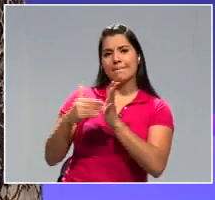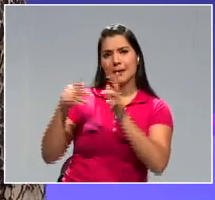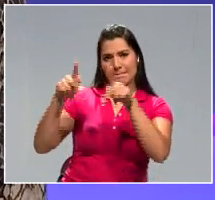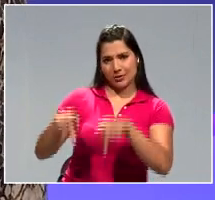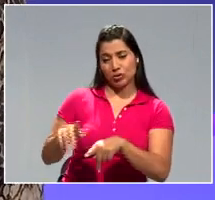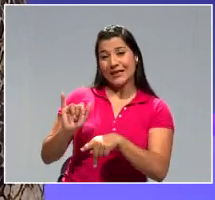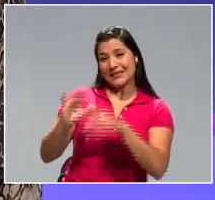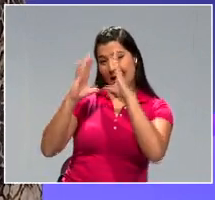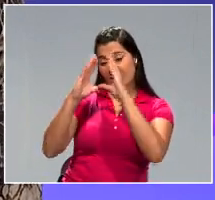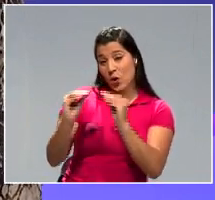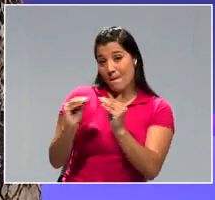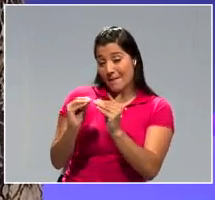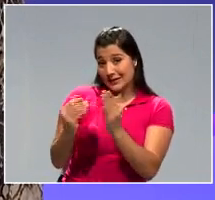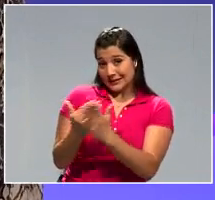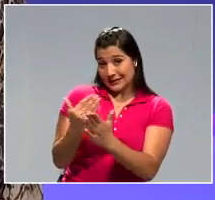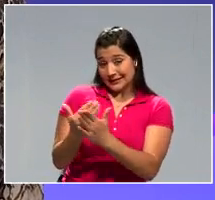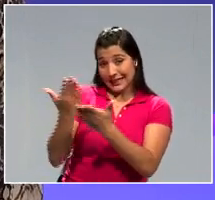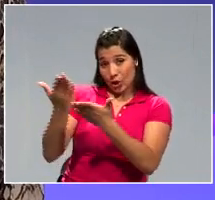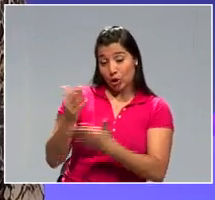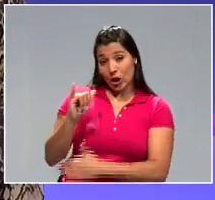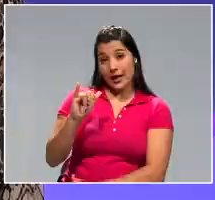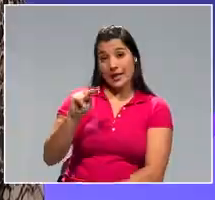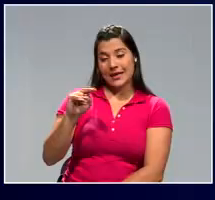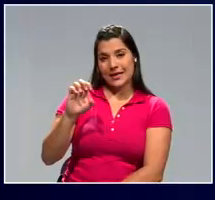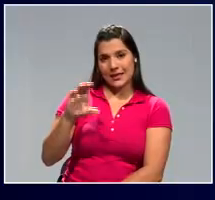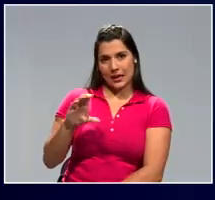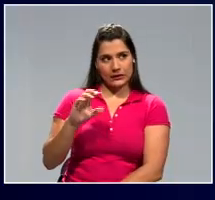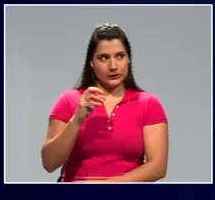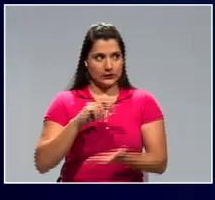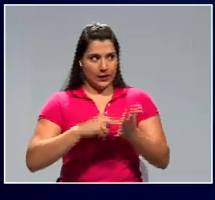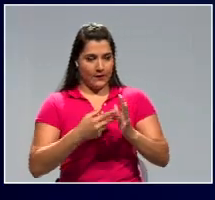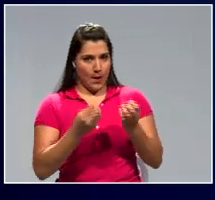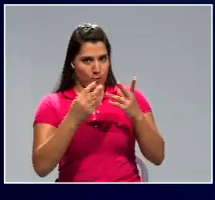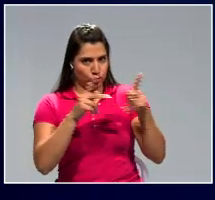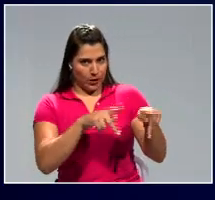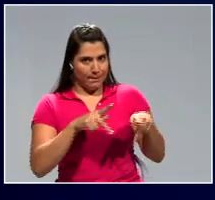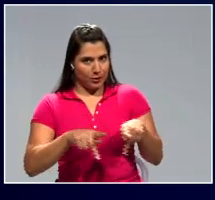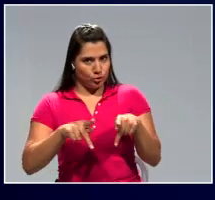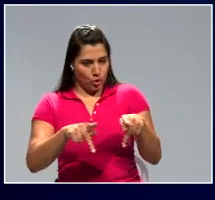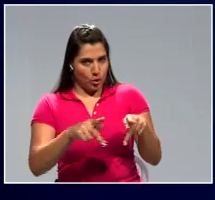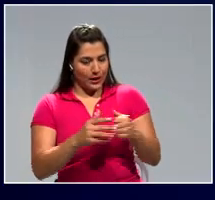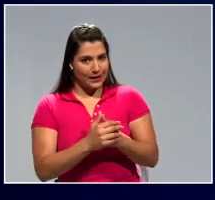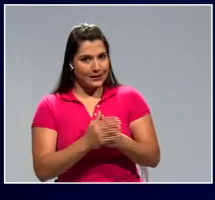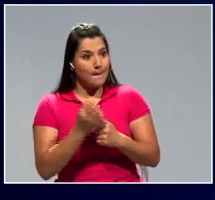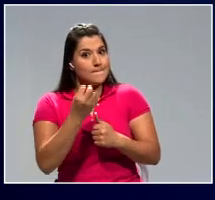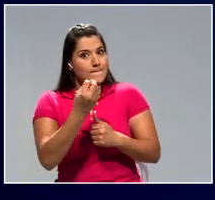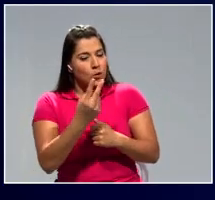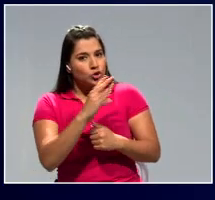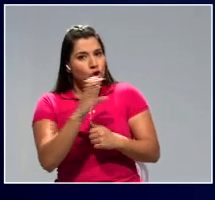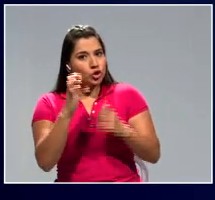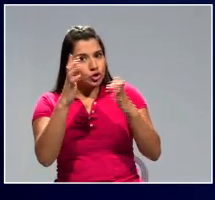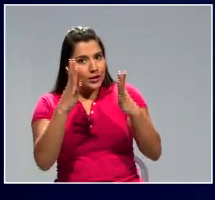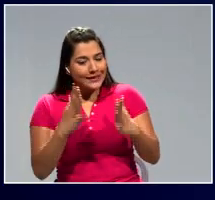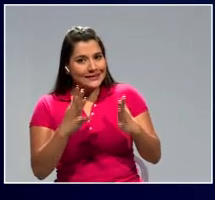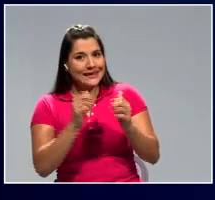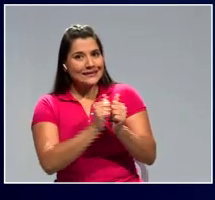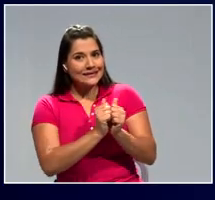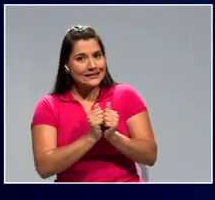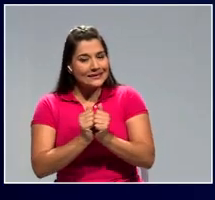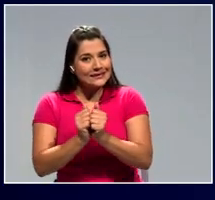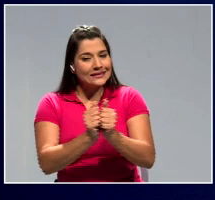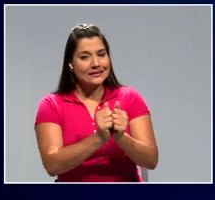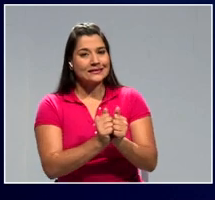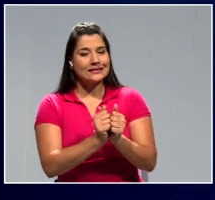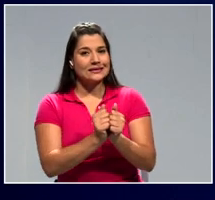el dato más reciente que nos dio el INEC. Sí, es un montón de gente, un montón de compatriotas, de conciudadanos